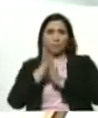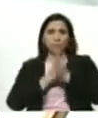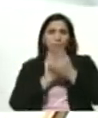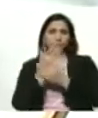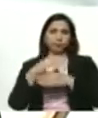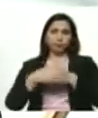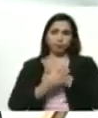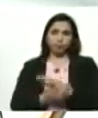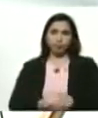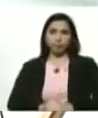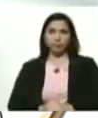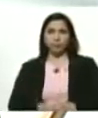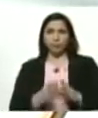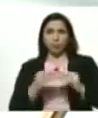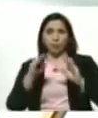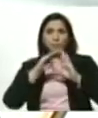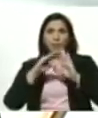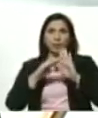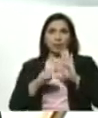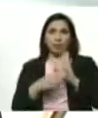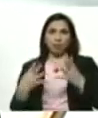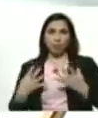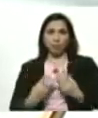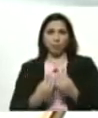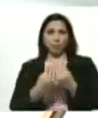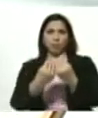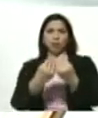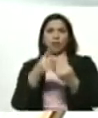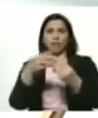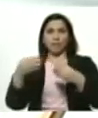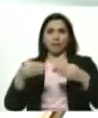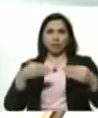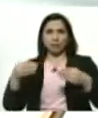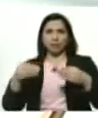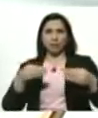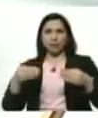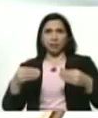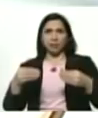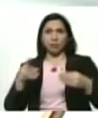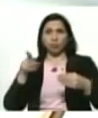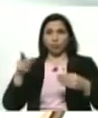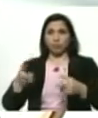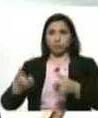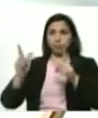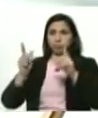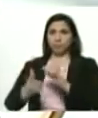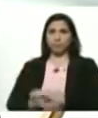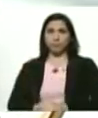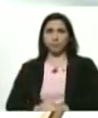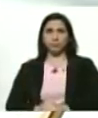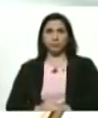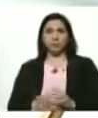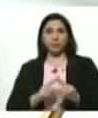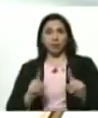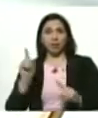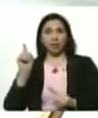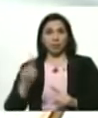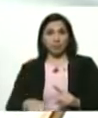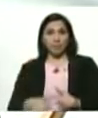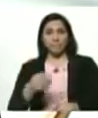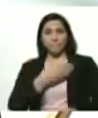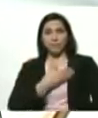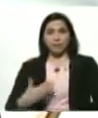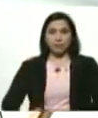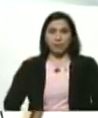son todas las medidas que acompañan esta flexibilización que usted está autorizando pero que también presidente